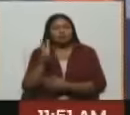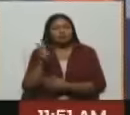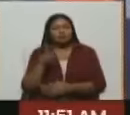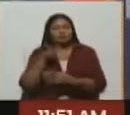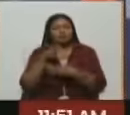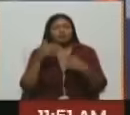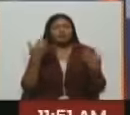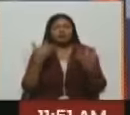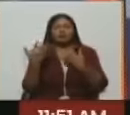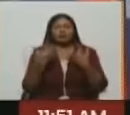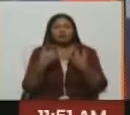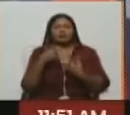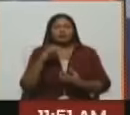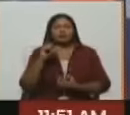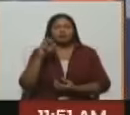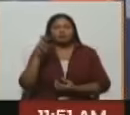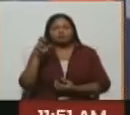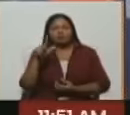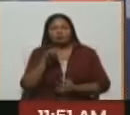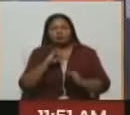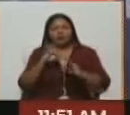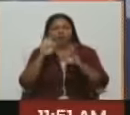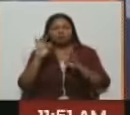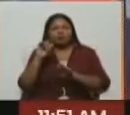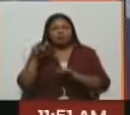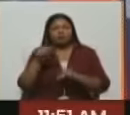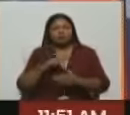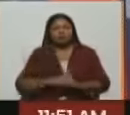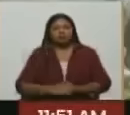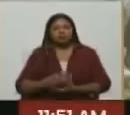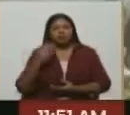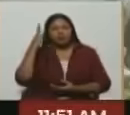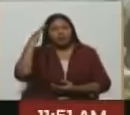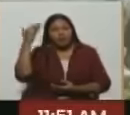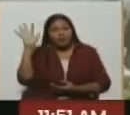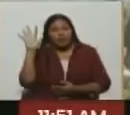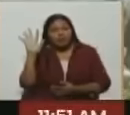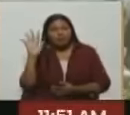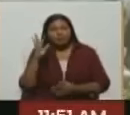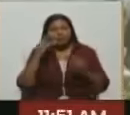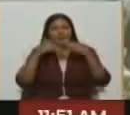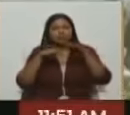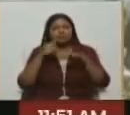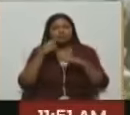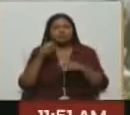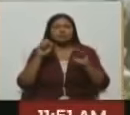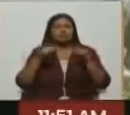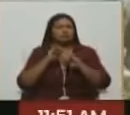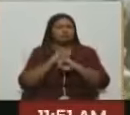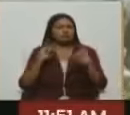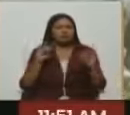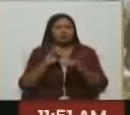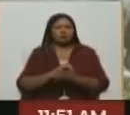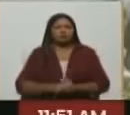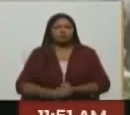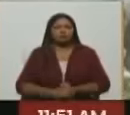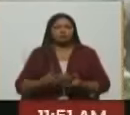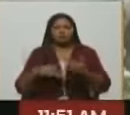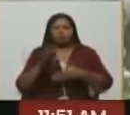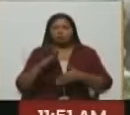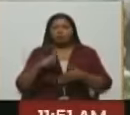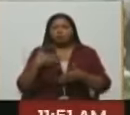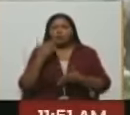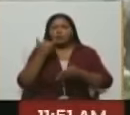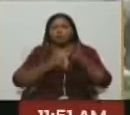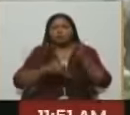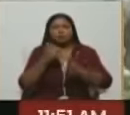una guerra civil. Y ella, que se cree bendecida y afortunada, le dijeran, bueno, sí, ya te puedes inscribir a pesar de